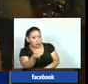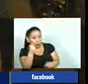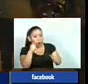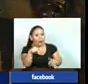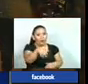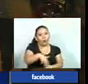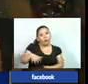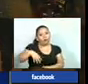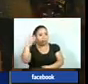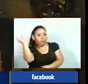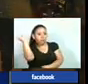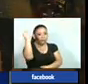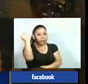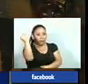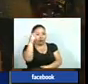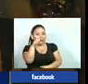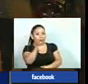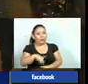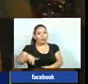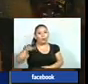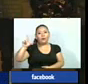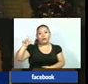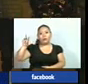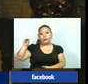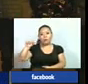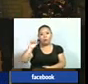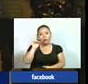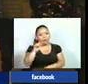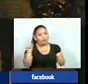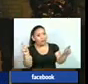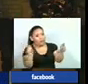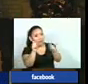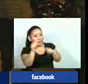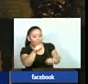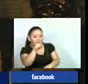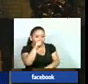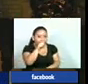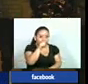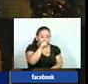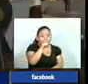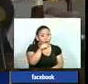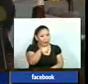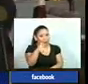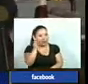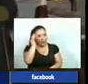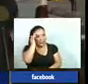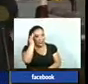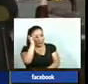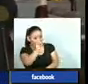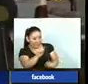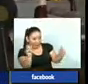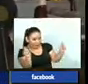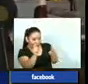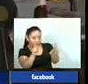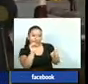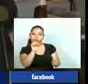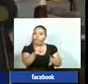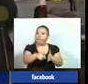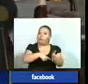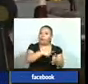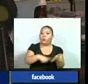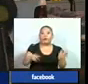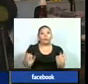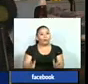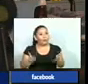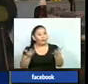discoteca de la ciudad de Lima donde se realizaba una fiesta clandestina recordemos que este tipo de actividades está prohibida debido a las